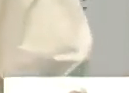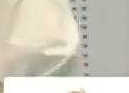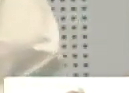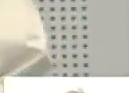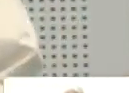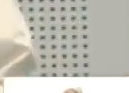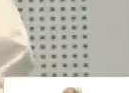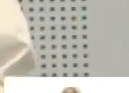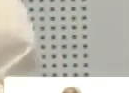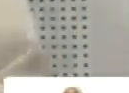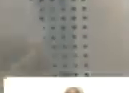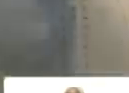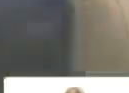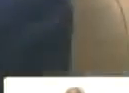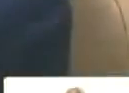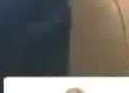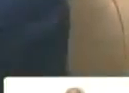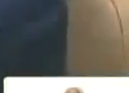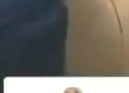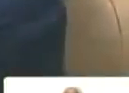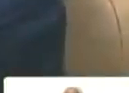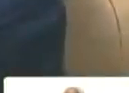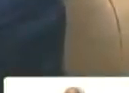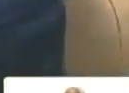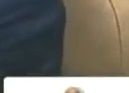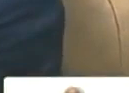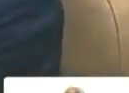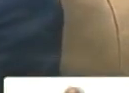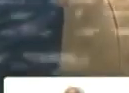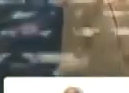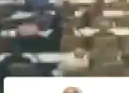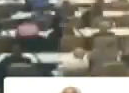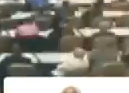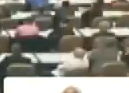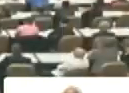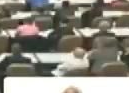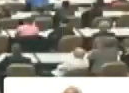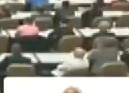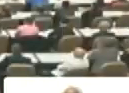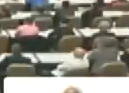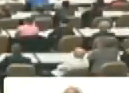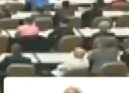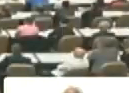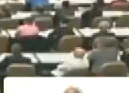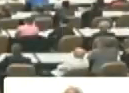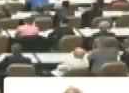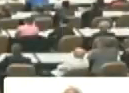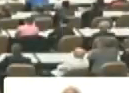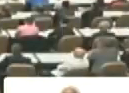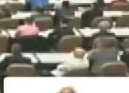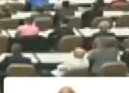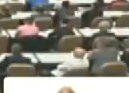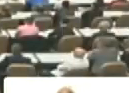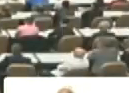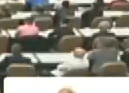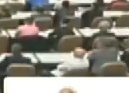primeros ministros de Dominica, Rubén Esquerri, de San Vicente de las Granadinas, Raúl